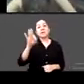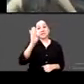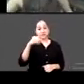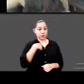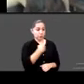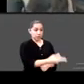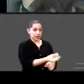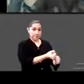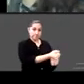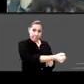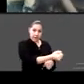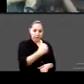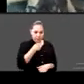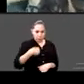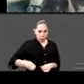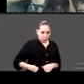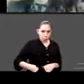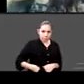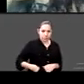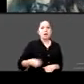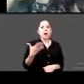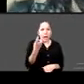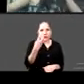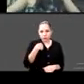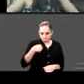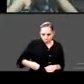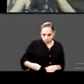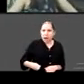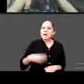se vuelve como un recurso para que yo pueda frenar,